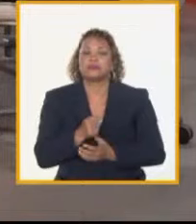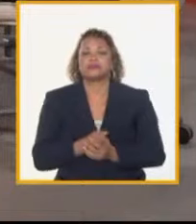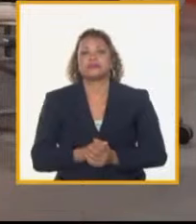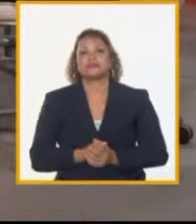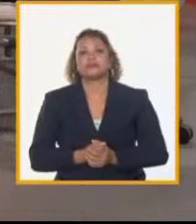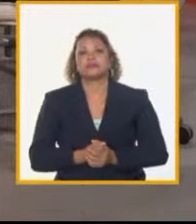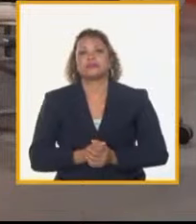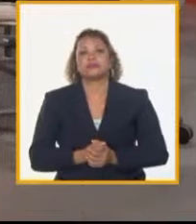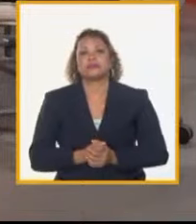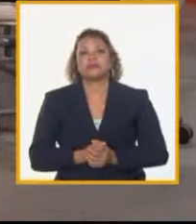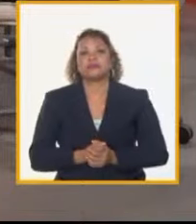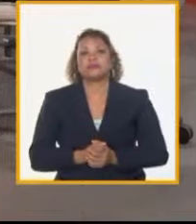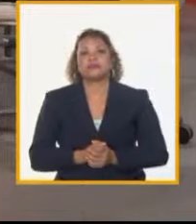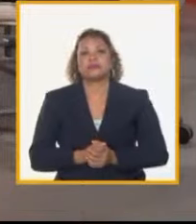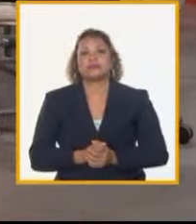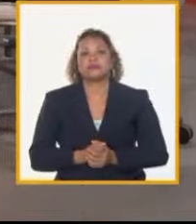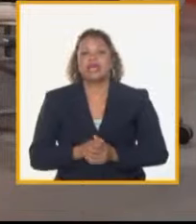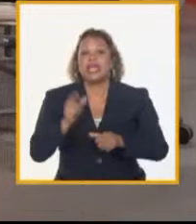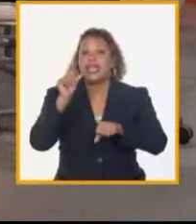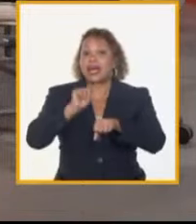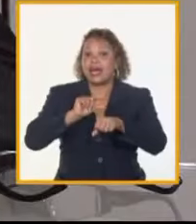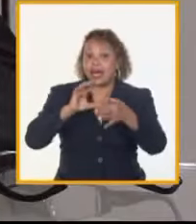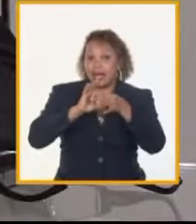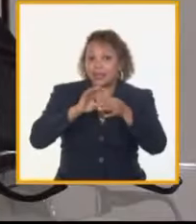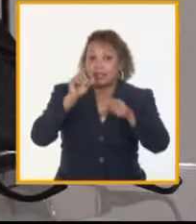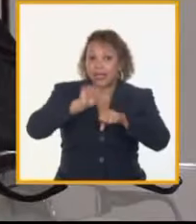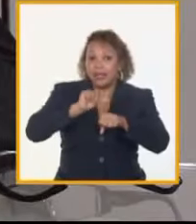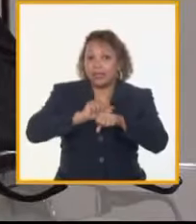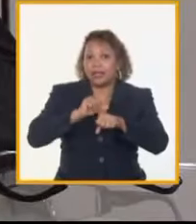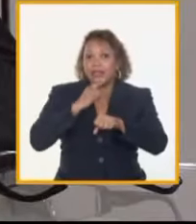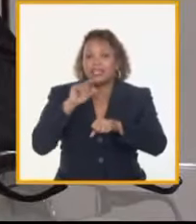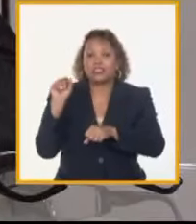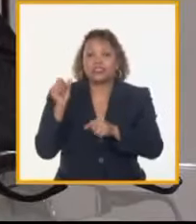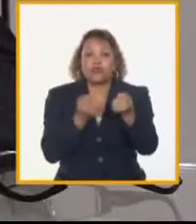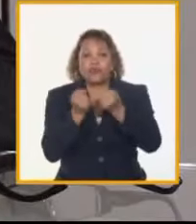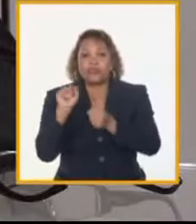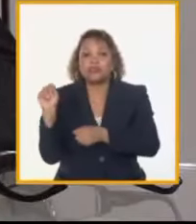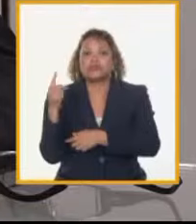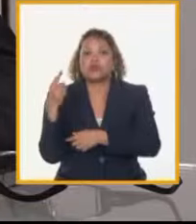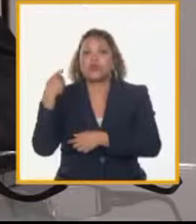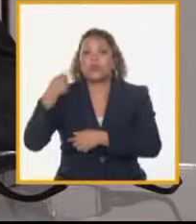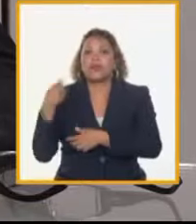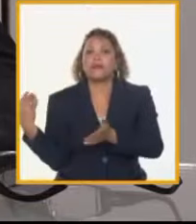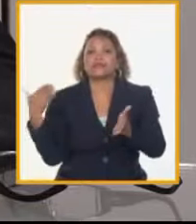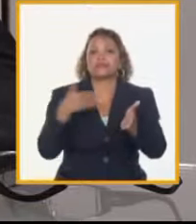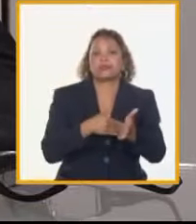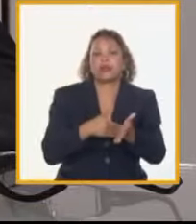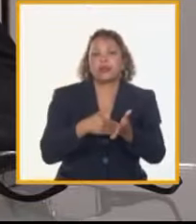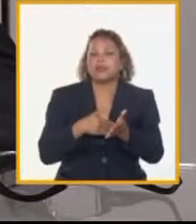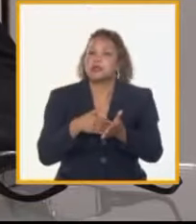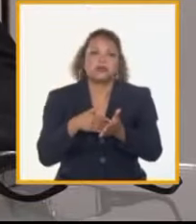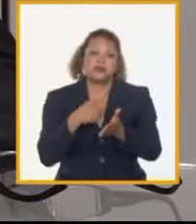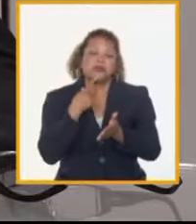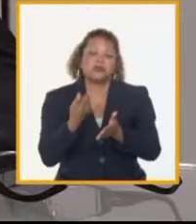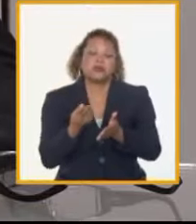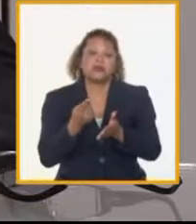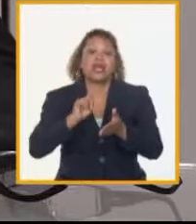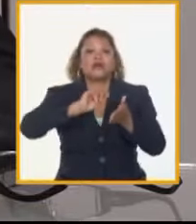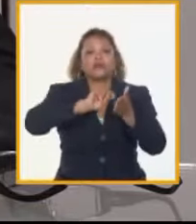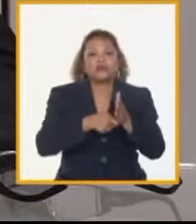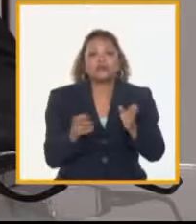La Gacela tiene que llegar, el chofer solo no puede estar llegando con personas. Eso, hay 41 contratos cerrados de enero a mayo,